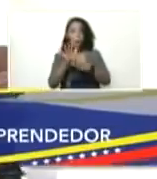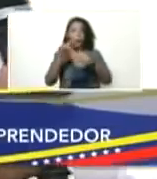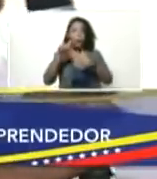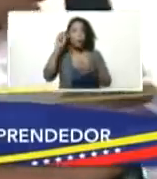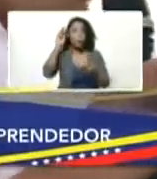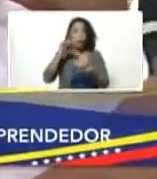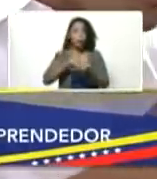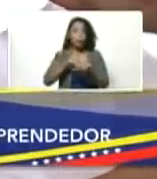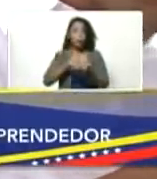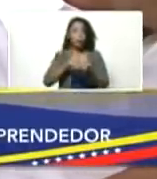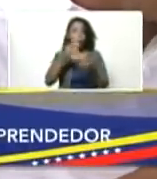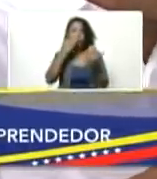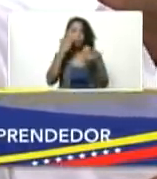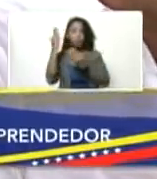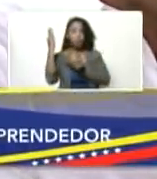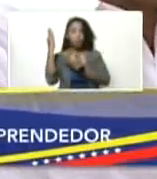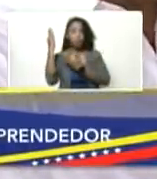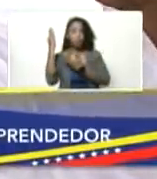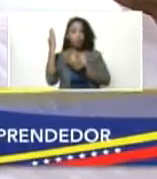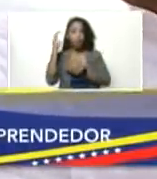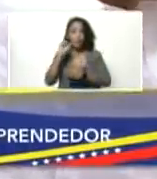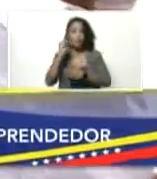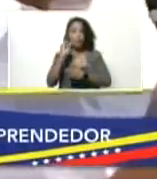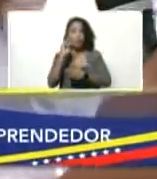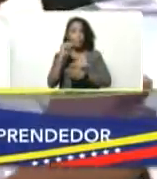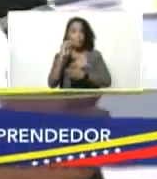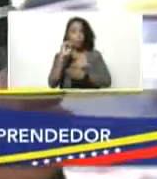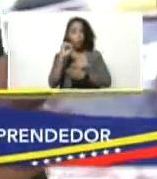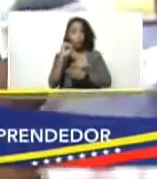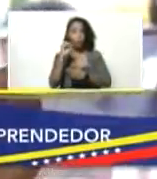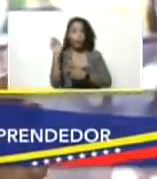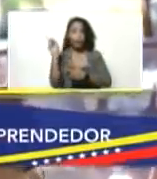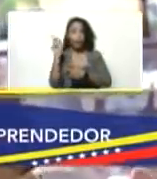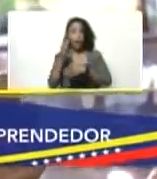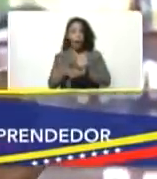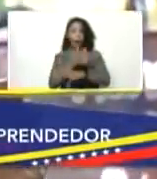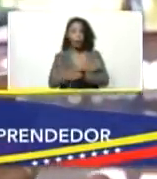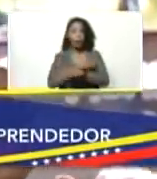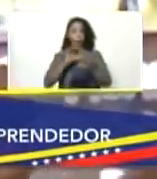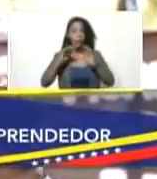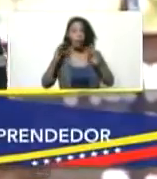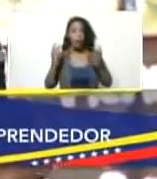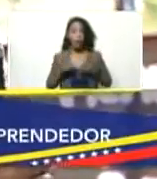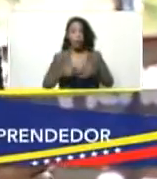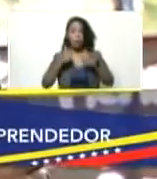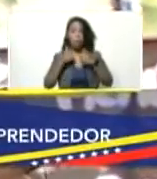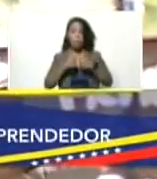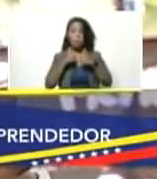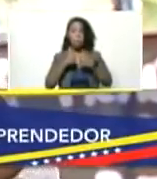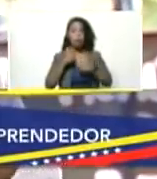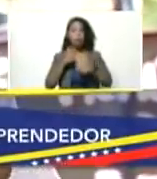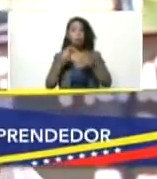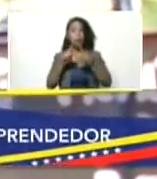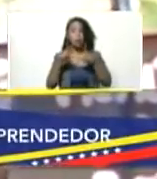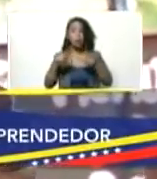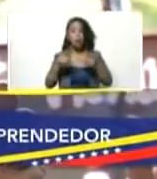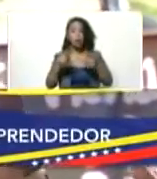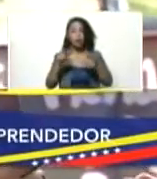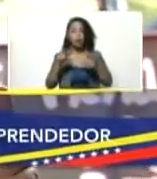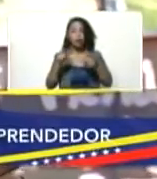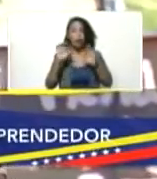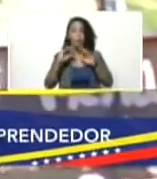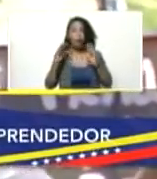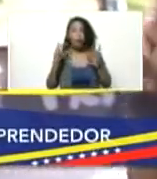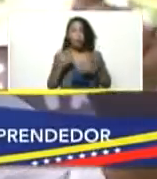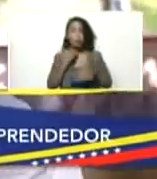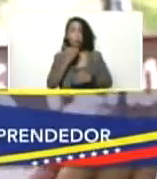Miranda. Ellos, Simón, era un emprendedor que antes de la pandemia le iba muy bien, tenía su tienda y la pandemia casi lo